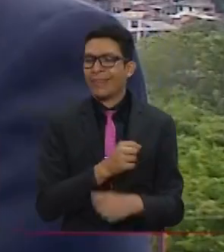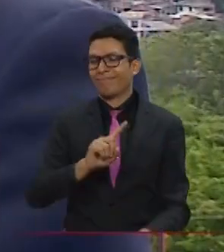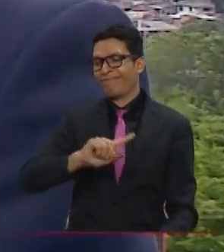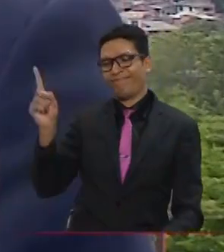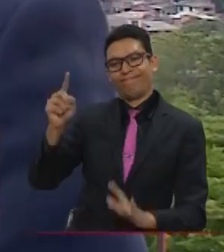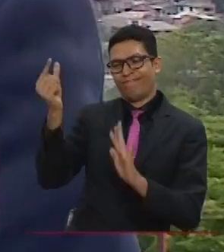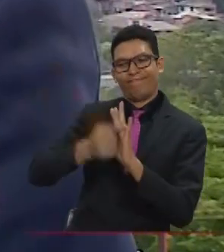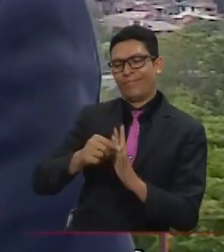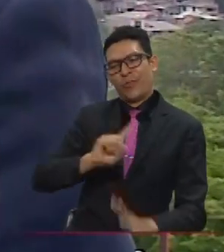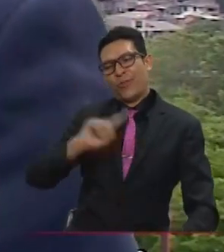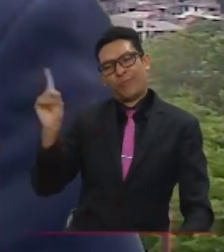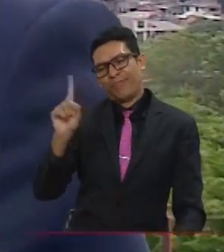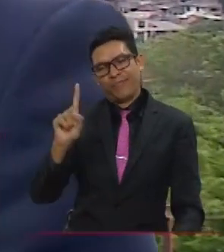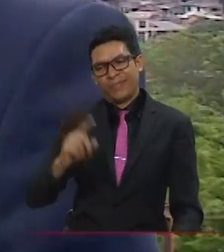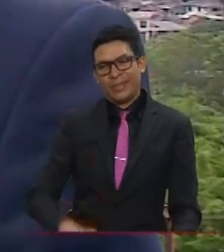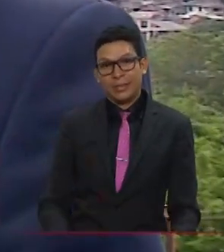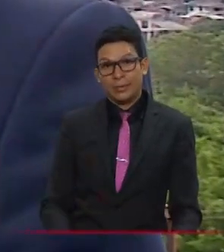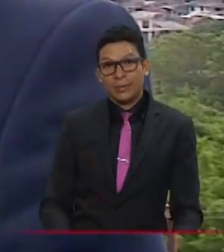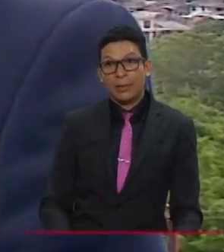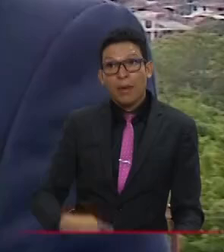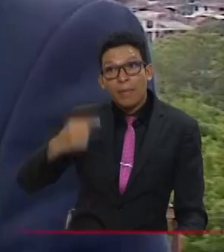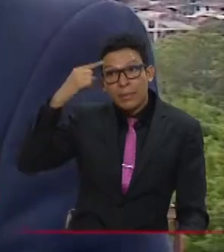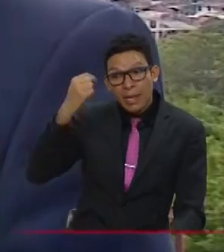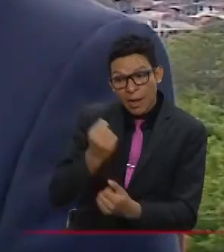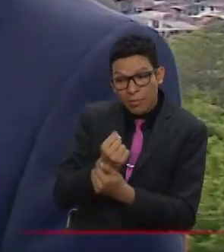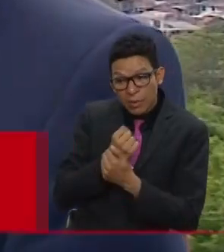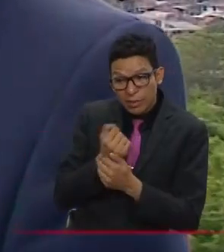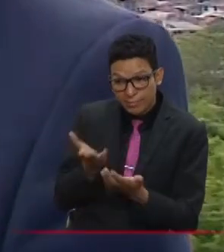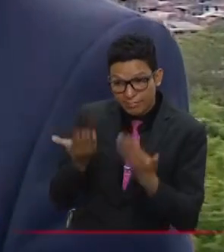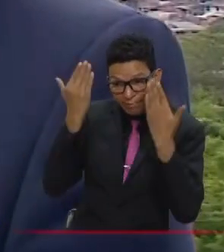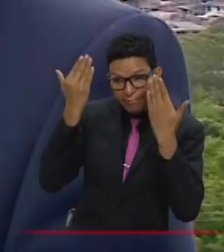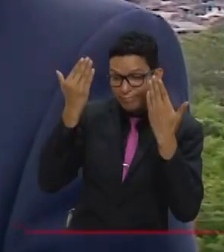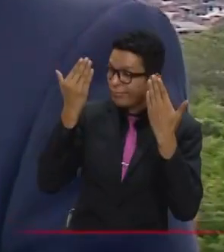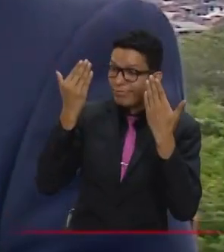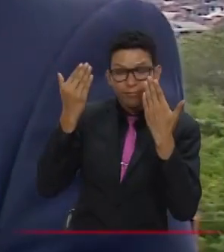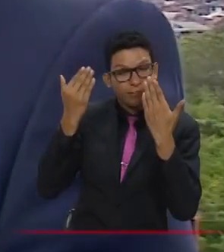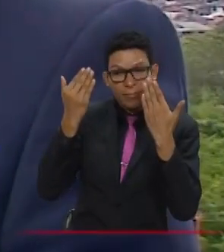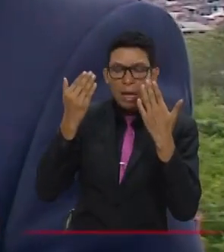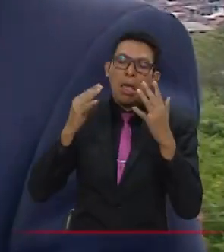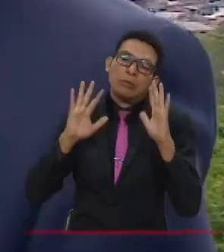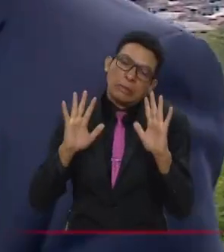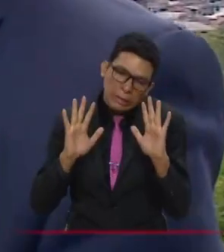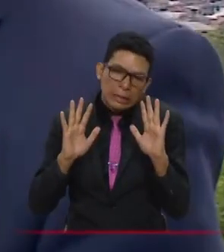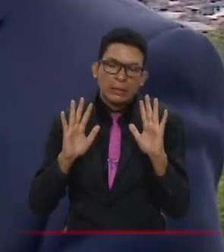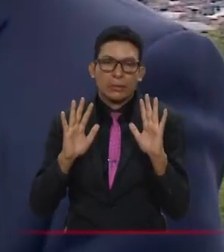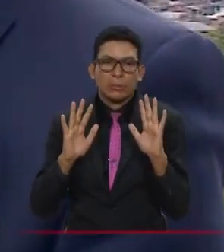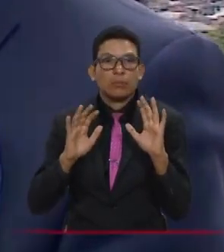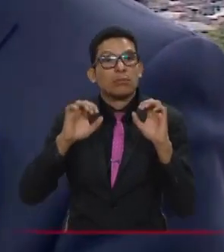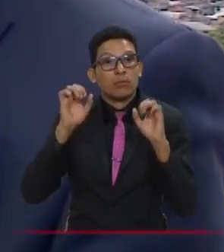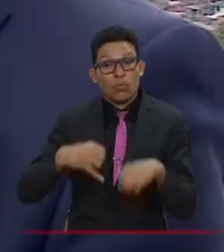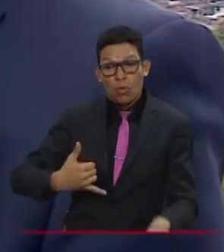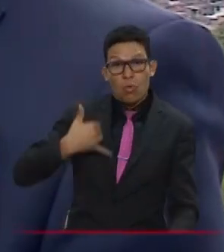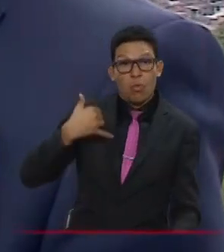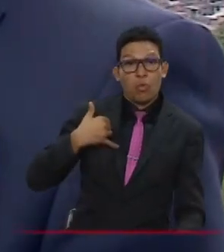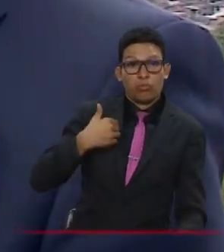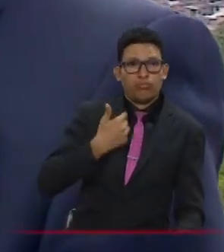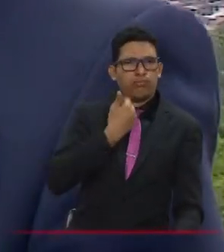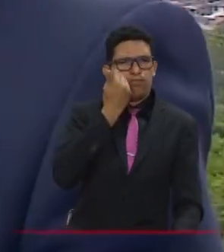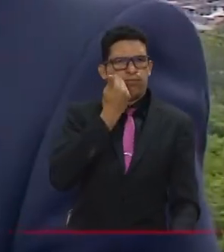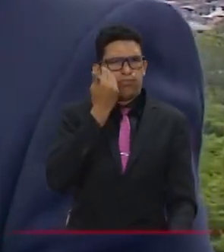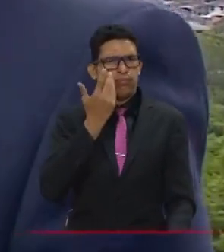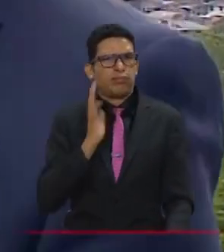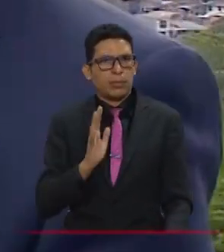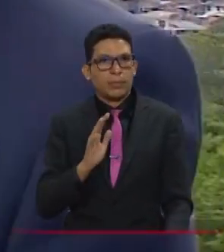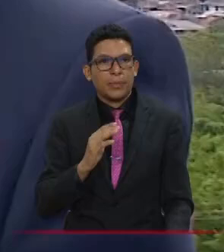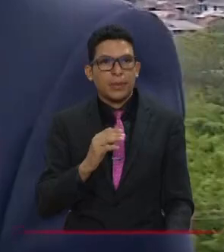case porque no solamente es el amor el que los va a llevar a la unión podríamos tener jóvenes muy maduros